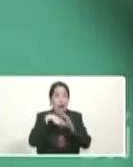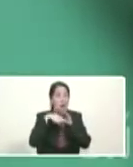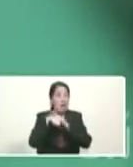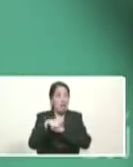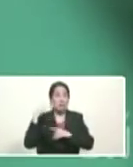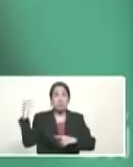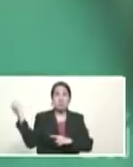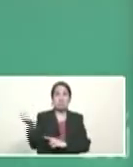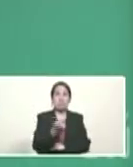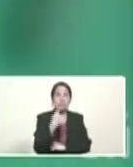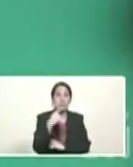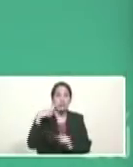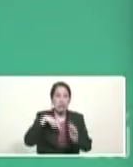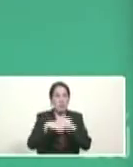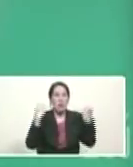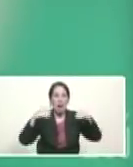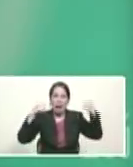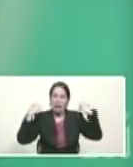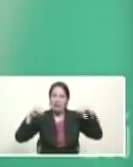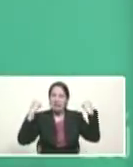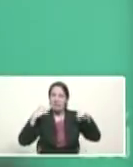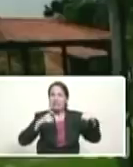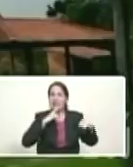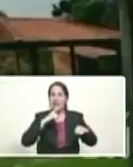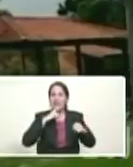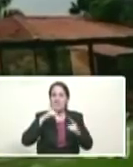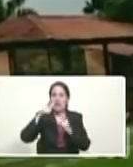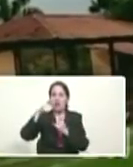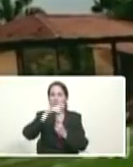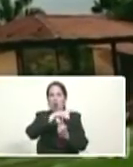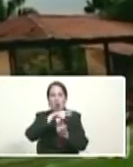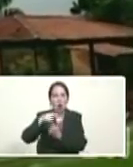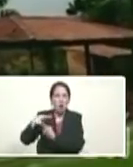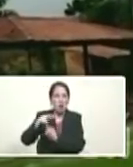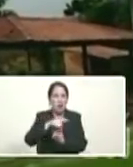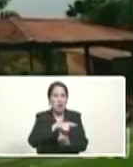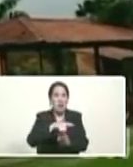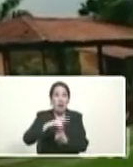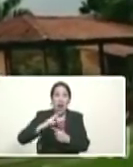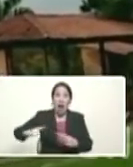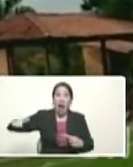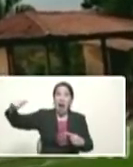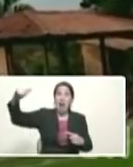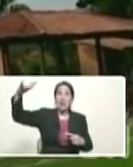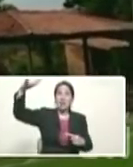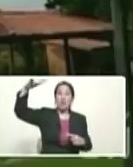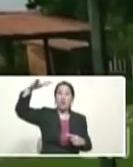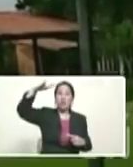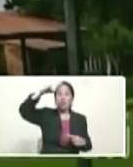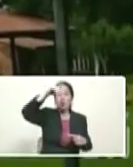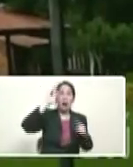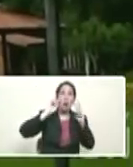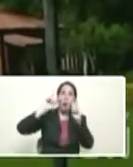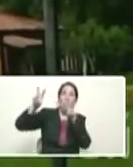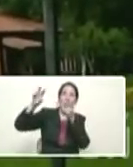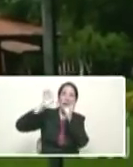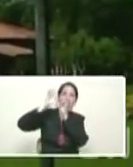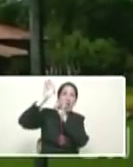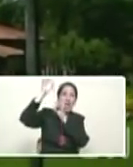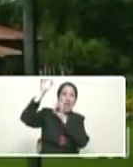practican lo más difícil volar los drones lo suficientemente alto para no ser vistos